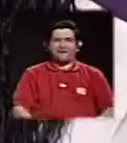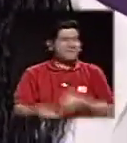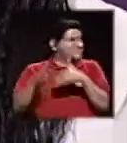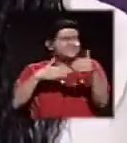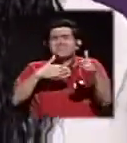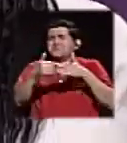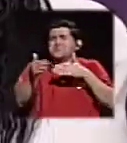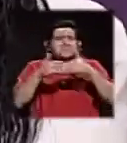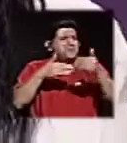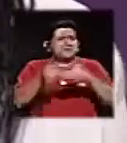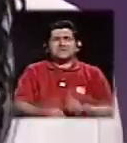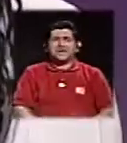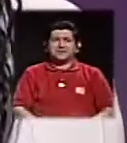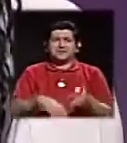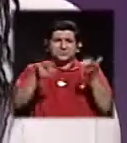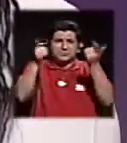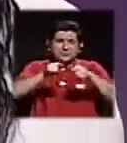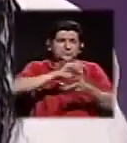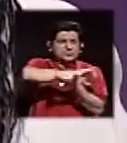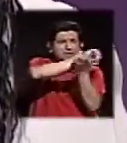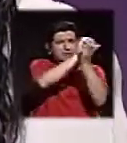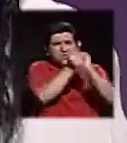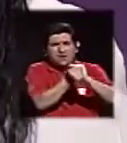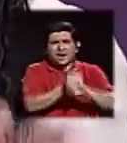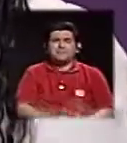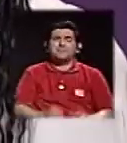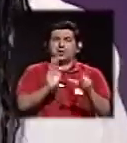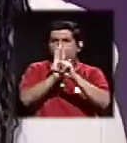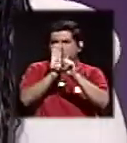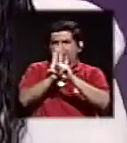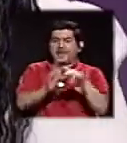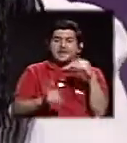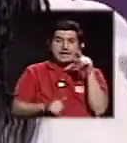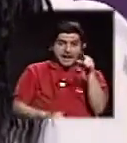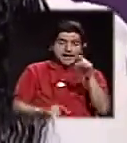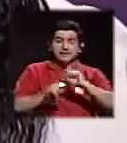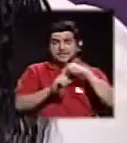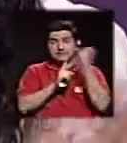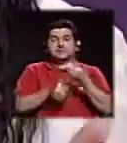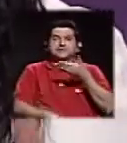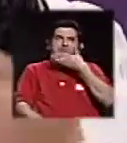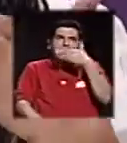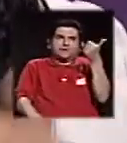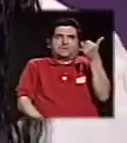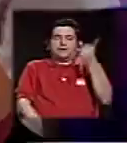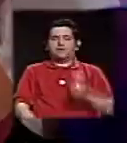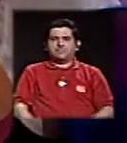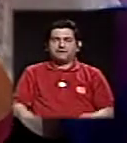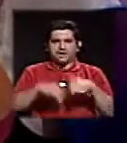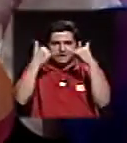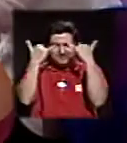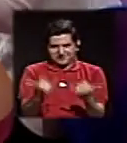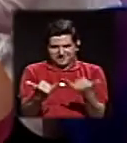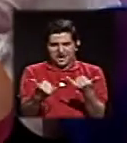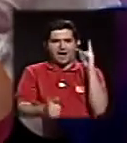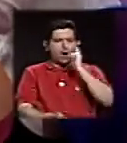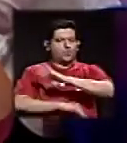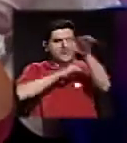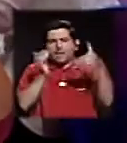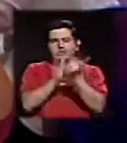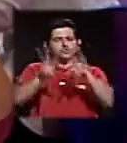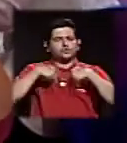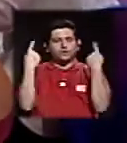independientemente si pasó la reforma ya que eso sería lo ideal porque entonces ahí estarían obligados